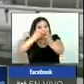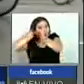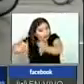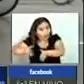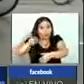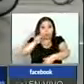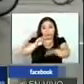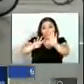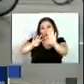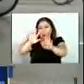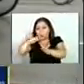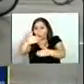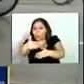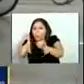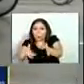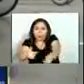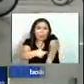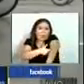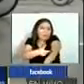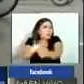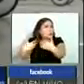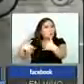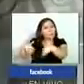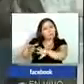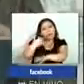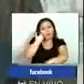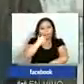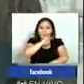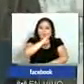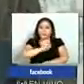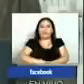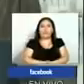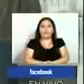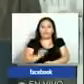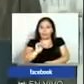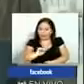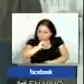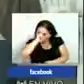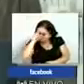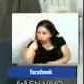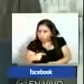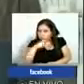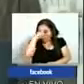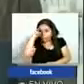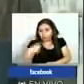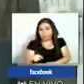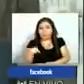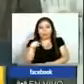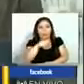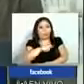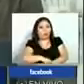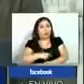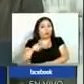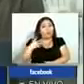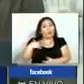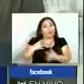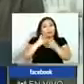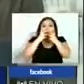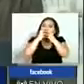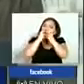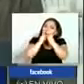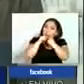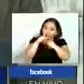para la unidad de cuidados intermedios. Es una gran obra para nuestro país y va a ser un legado de este gobierno